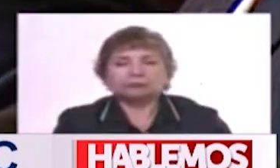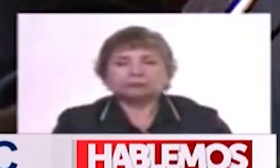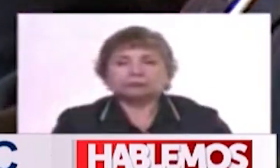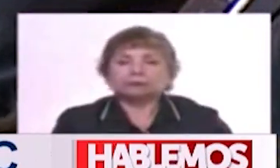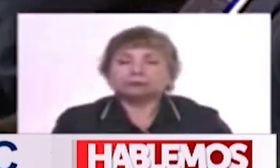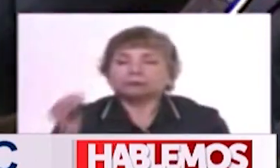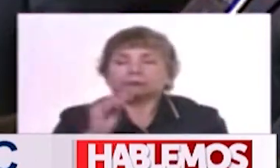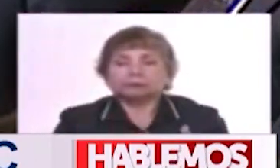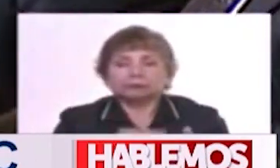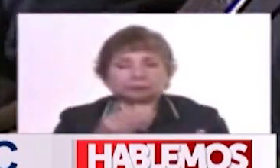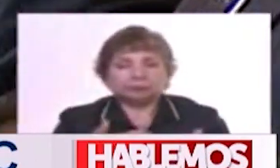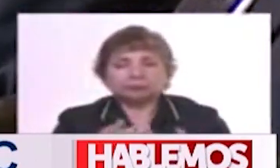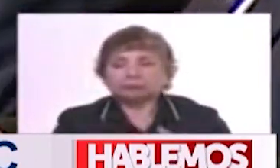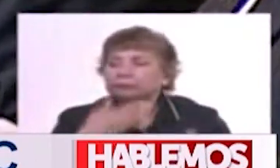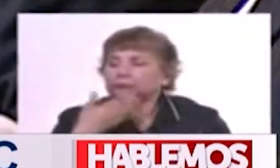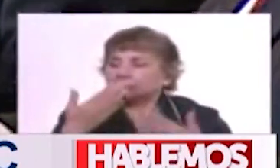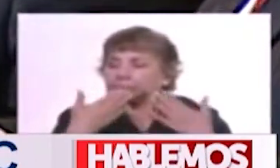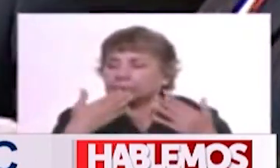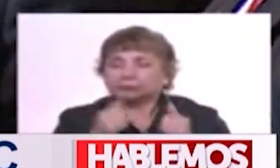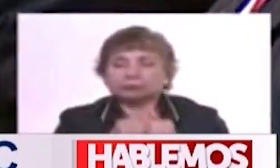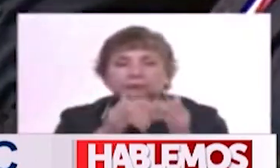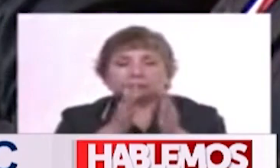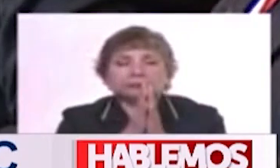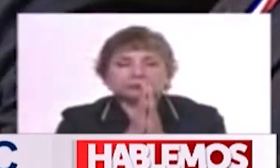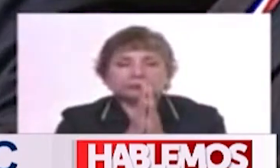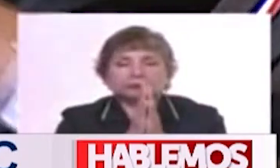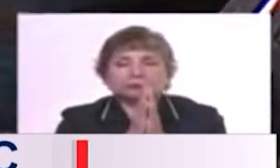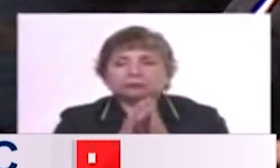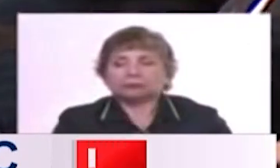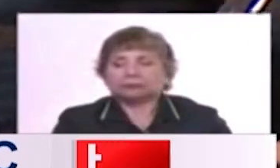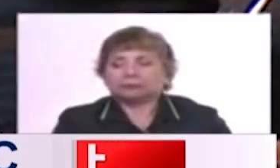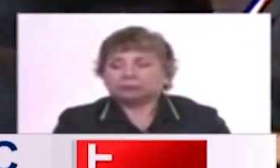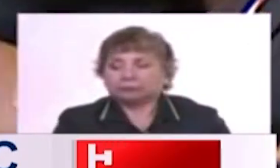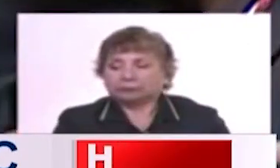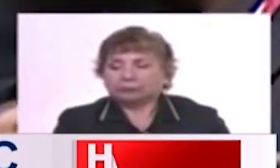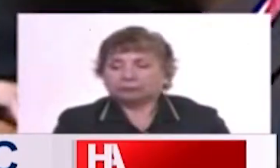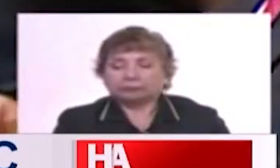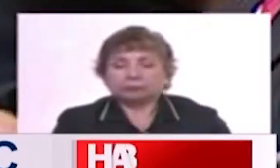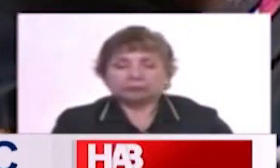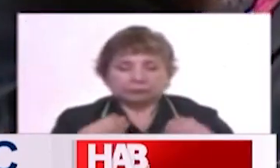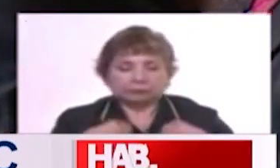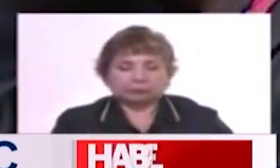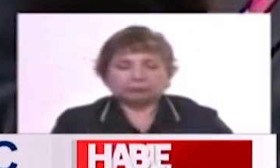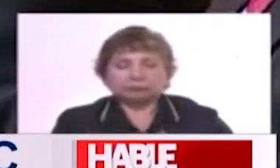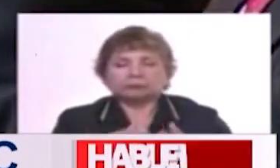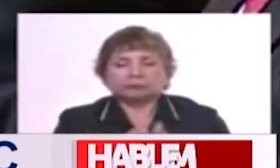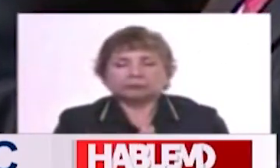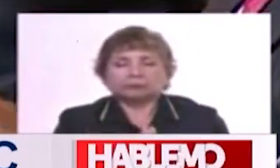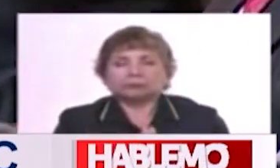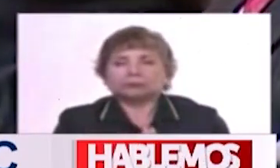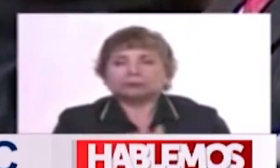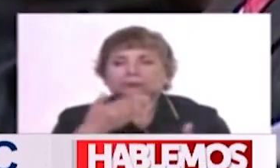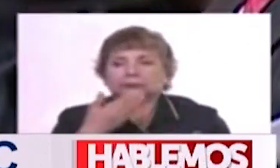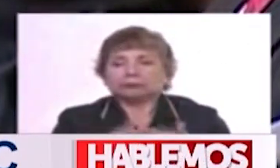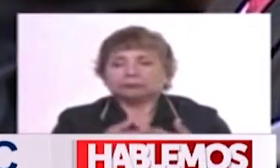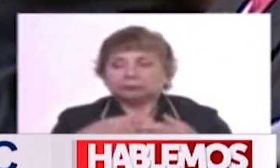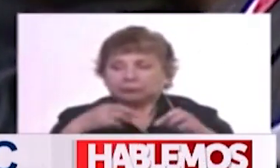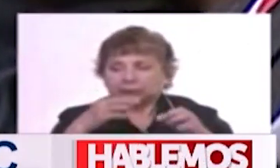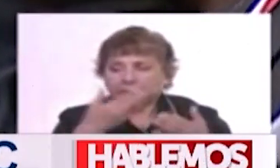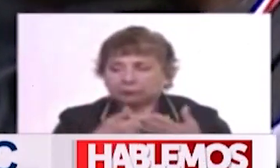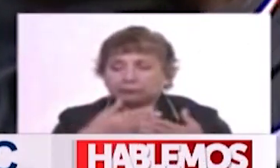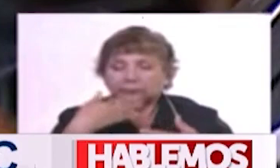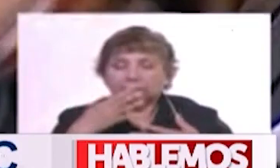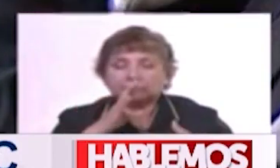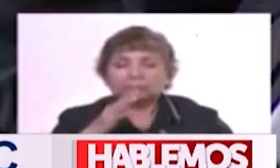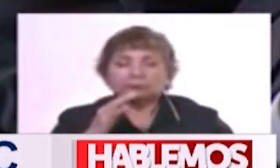incluso, lo he conversado y lo he solicitado a mi defensa legal, que pido permiso para que